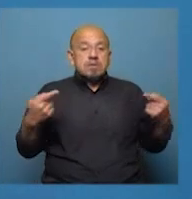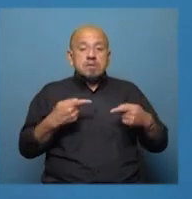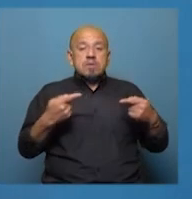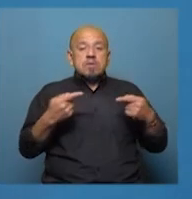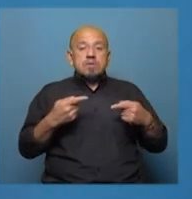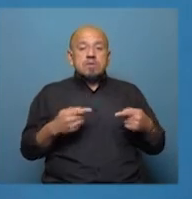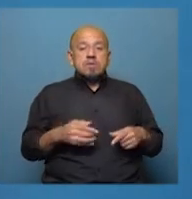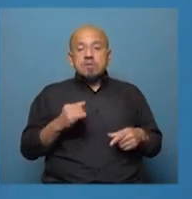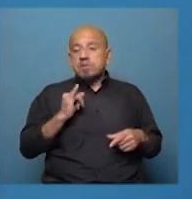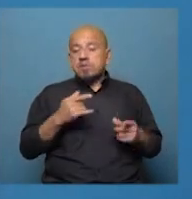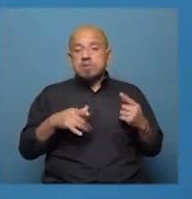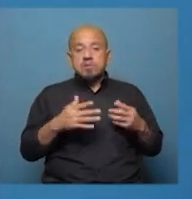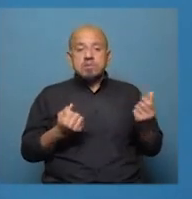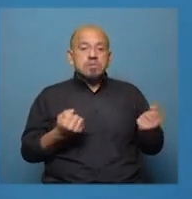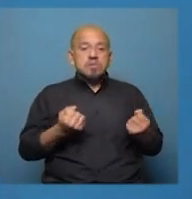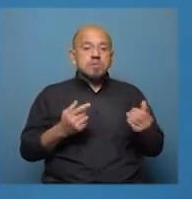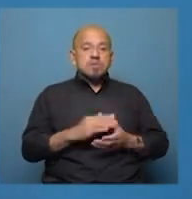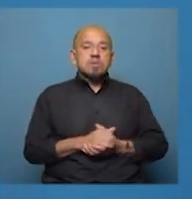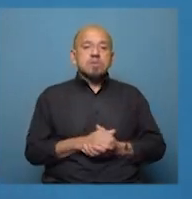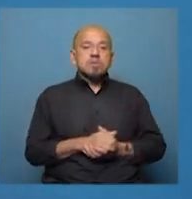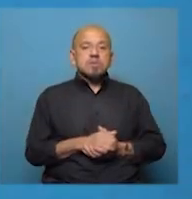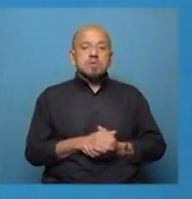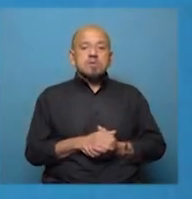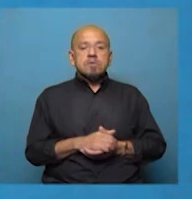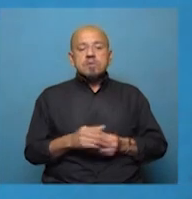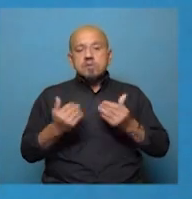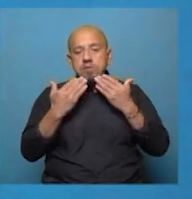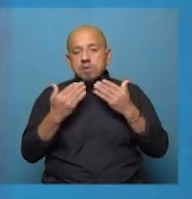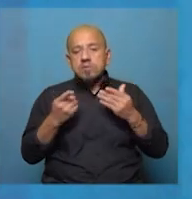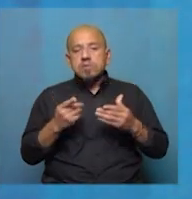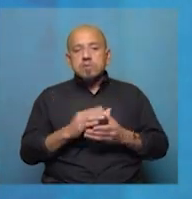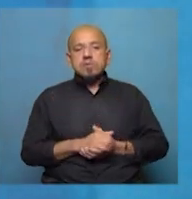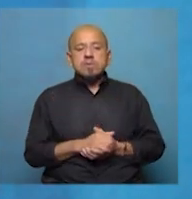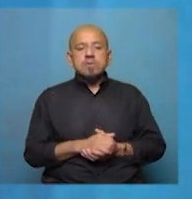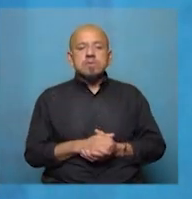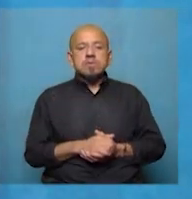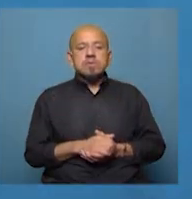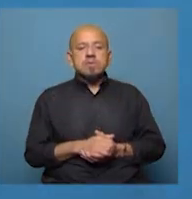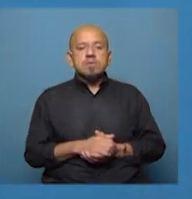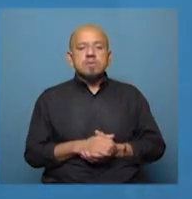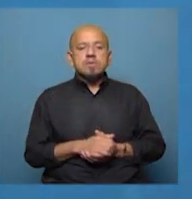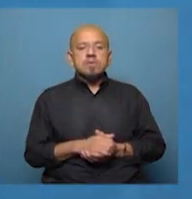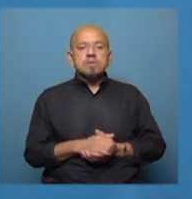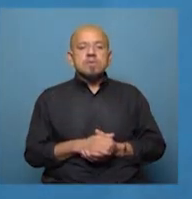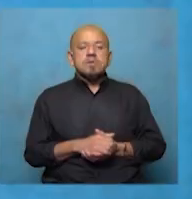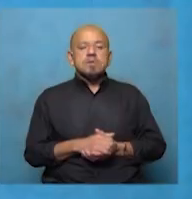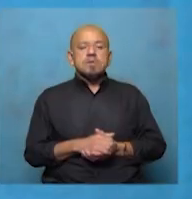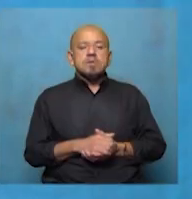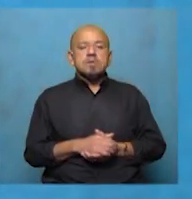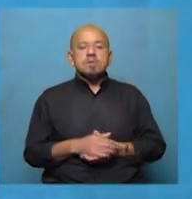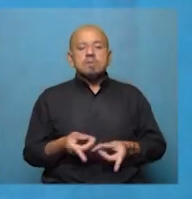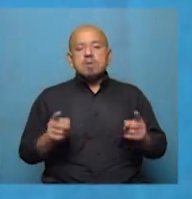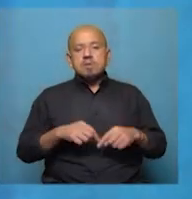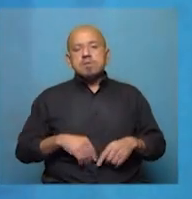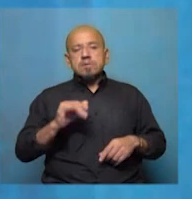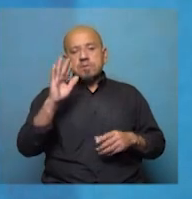dispositivo pero no tengo quien lo maneje Te agradezco mucho tu visita esta noche aquí al lado al contrario la agradecida soy yo nos vamos volvemos mañana